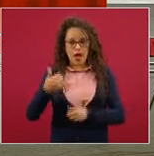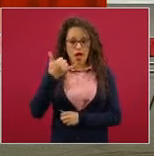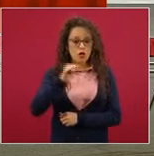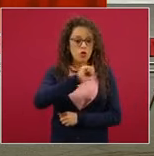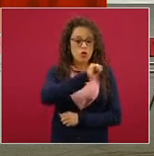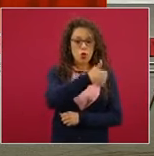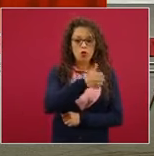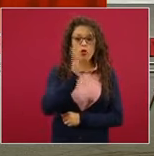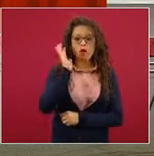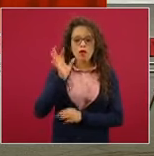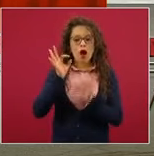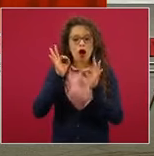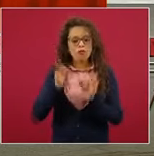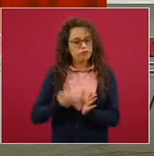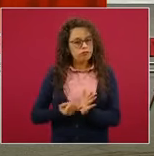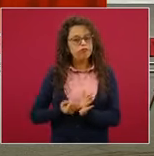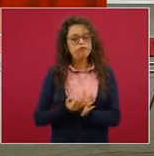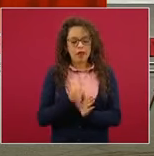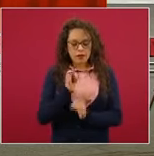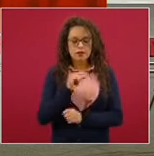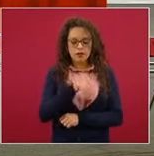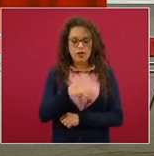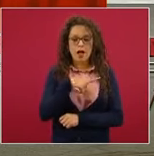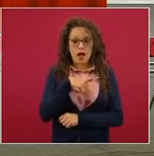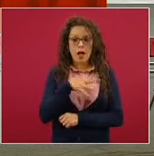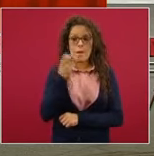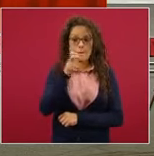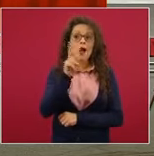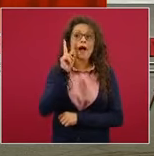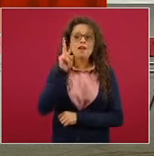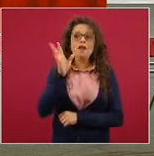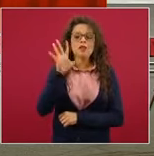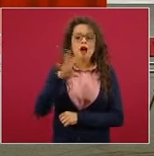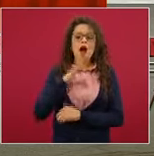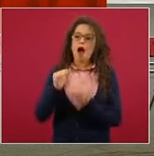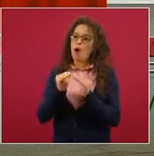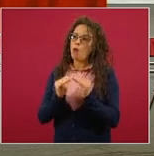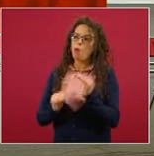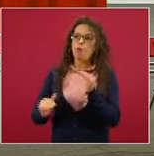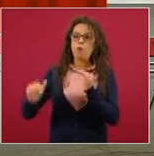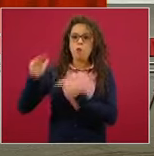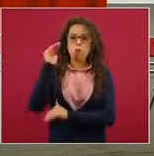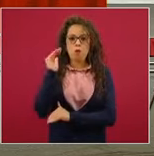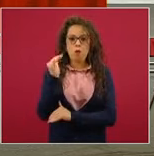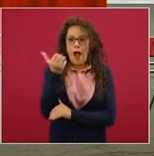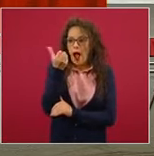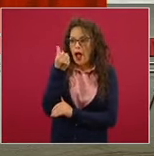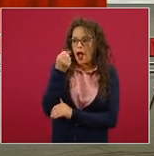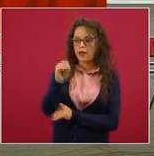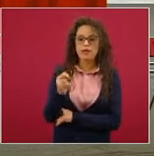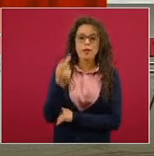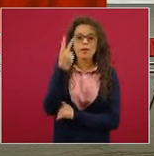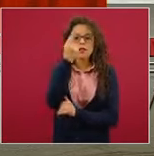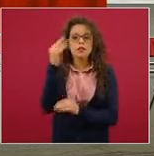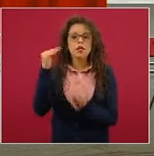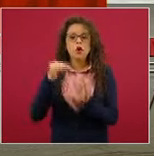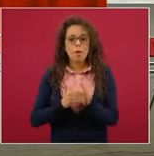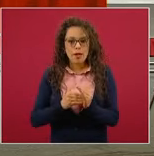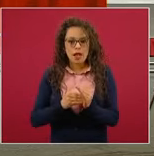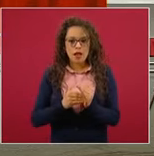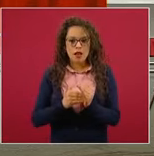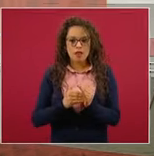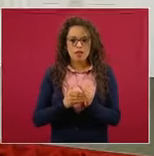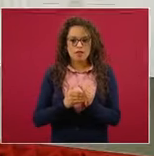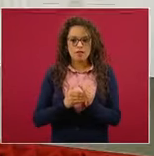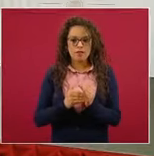dictaminación. Por eso notaron que se incrementó casi 25 mil la cuenta de casos. Si esto se ve